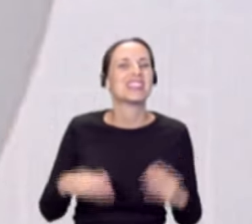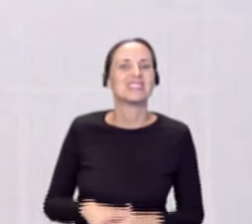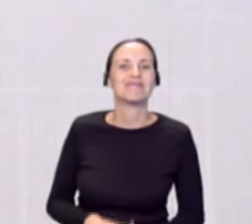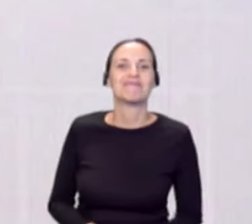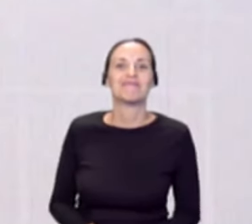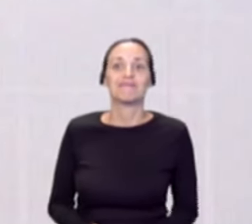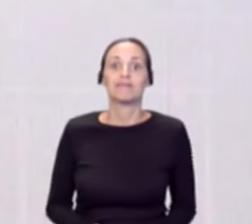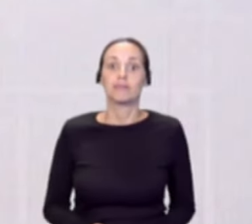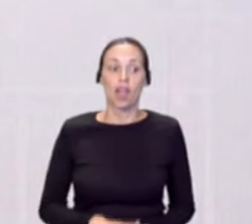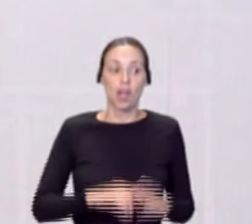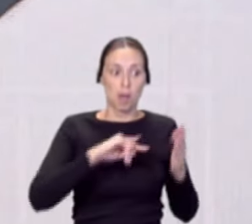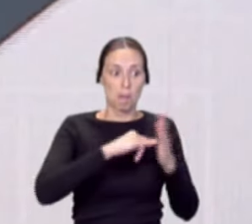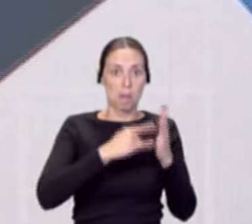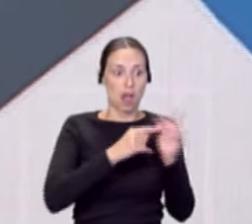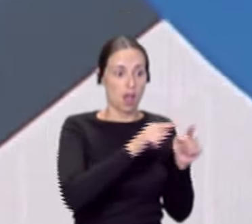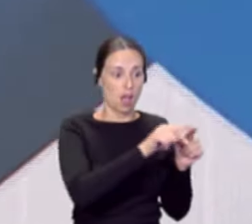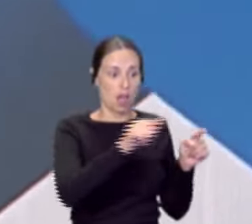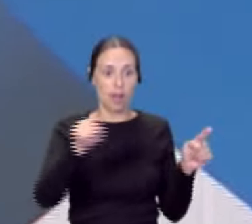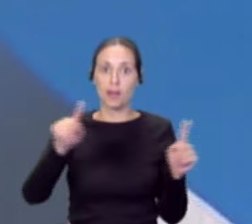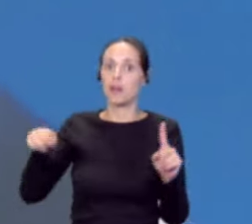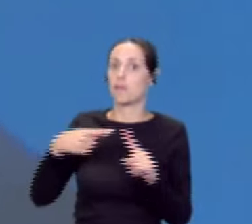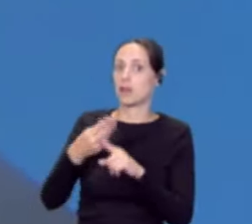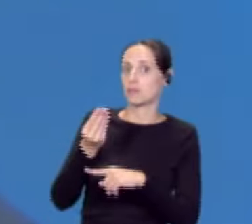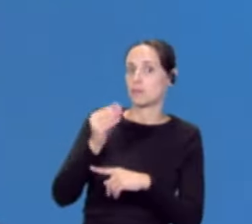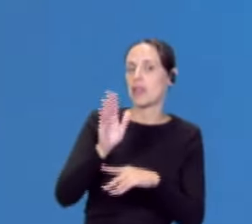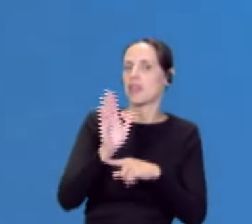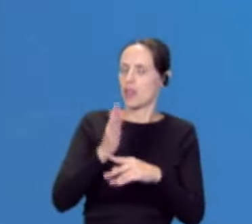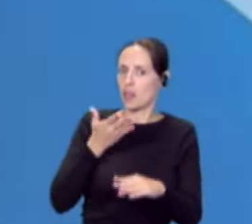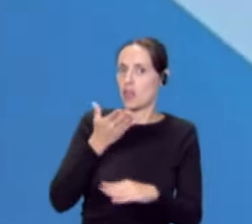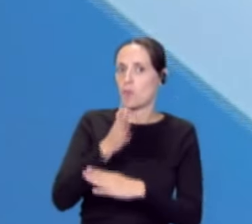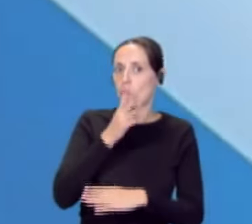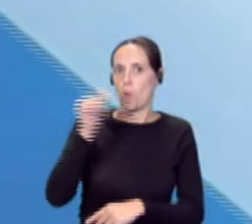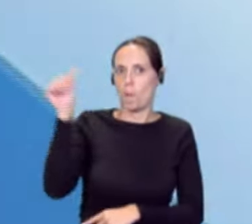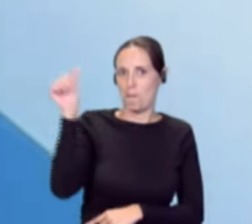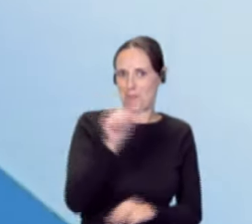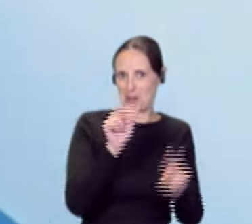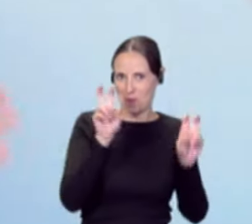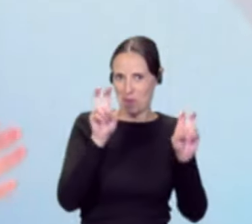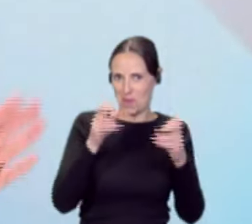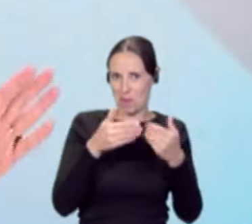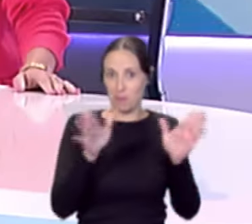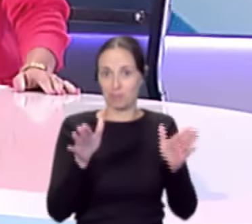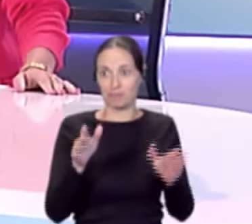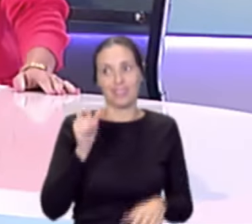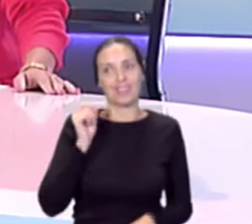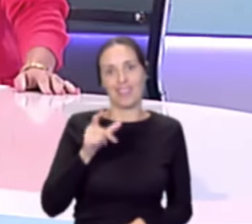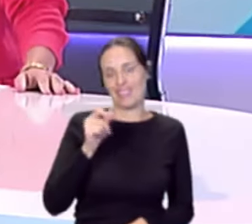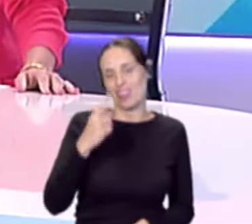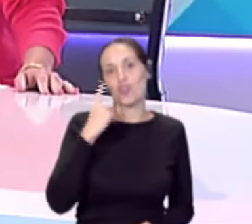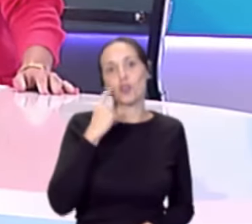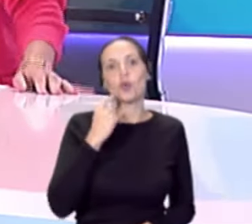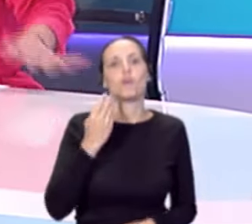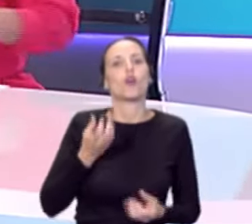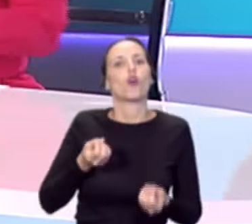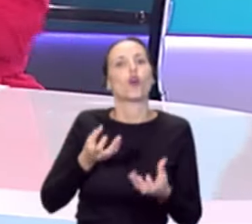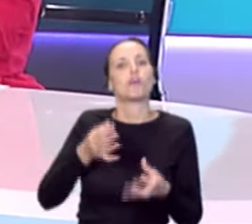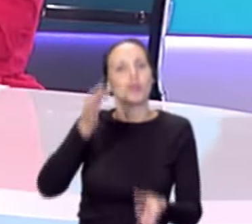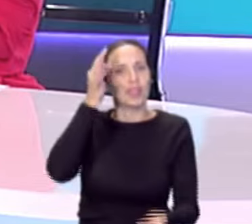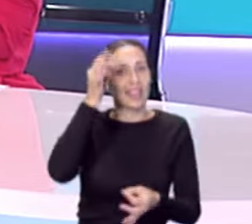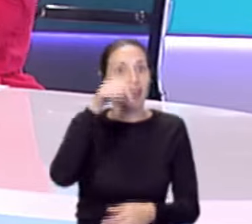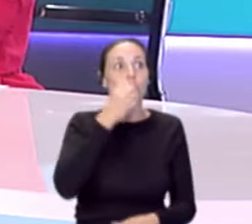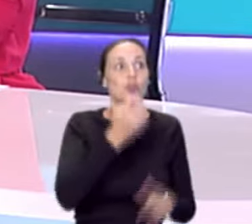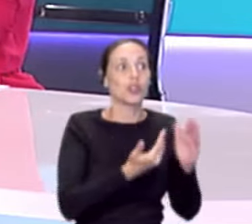Bueno, y a esos planes le sumamos ir al cine porque llegan nuevas películas y, como es habitual, se los vamos a contar con detalle aquí en Buenos Días Canarias. Sí, Pilar, y vamos a